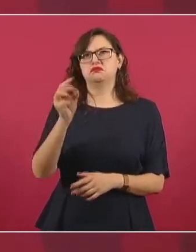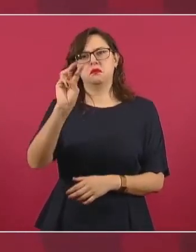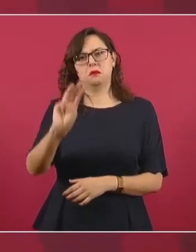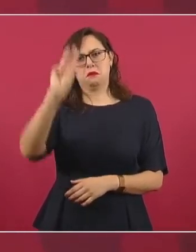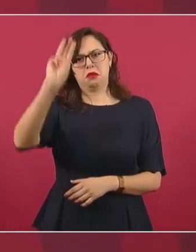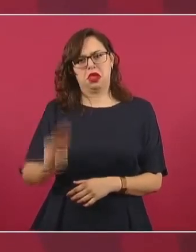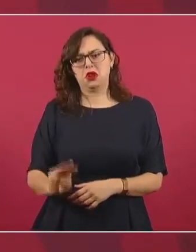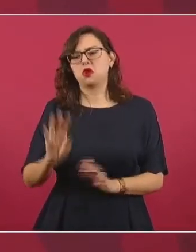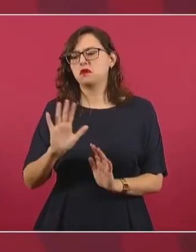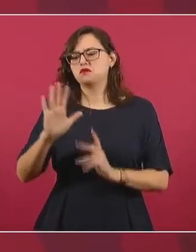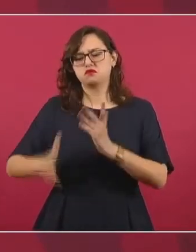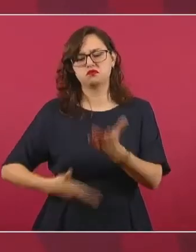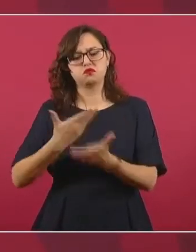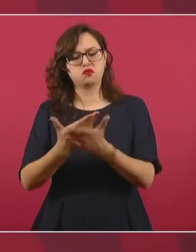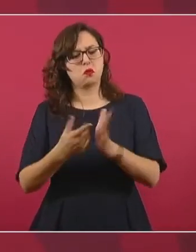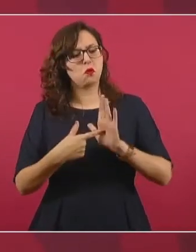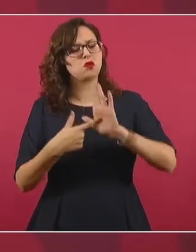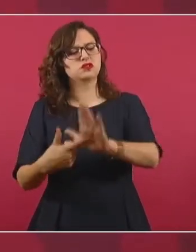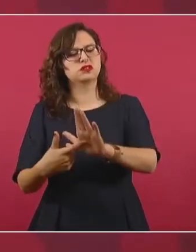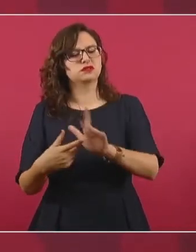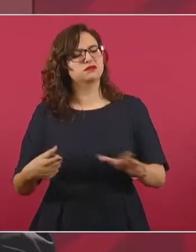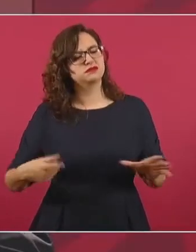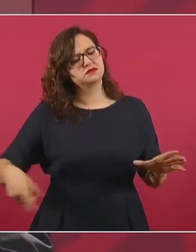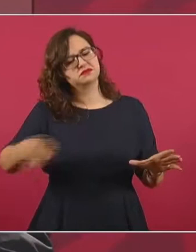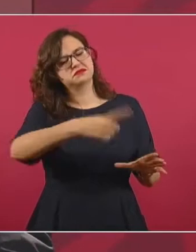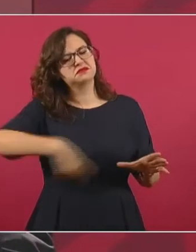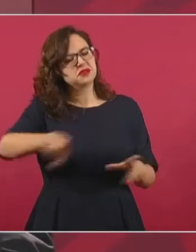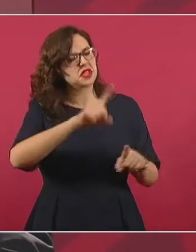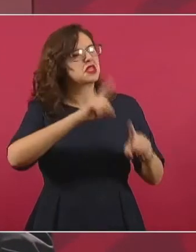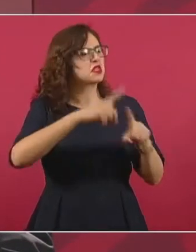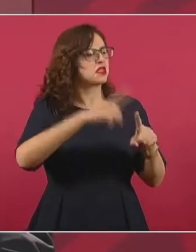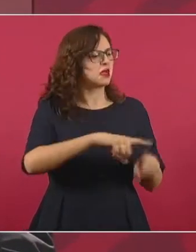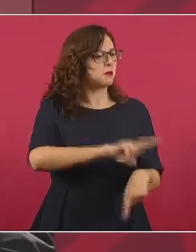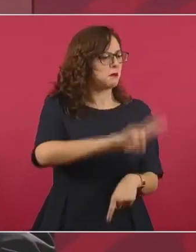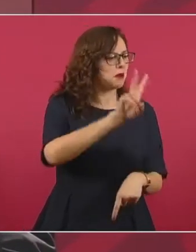la exposición periódica de quién es quién en los medios,